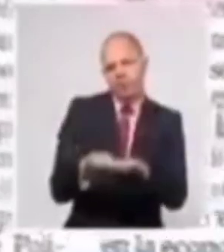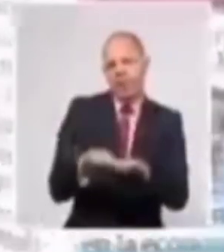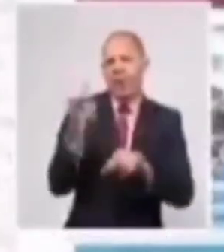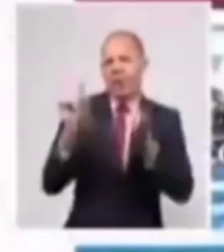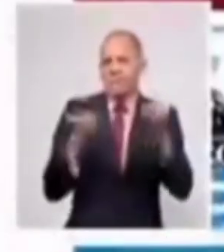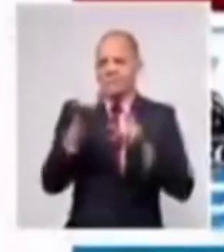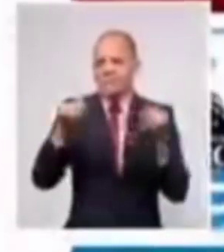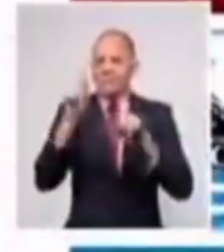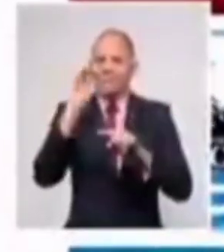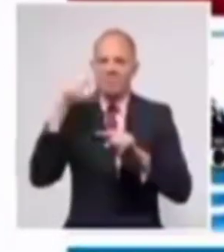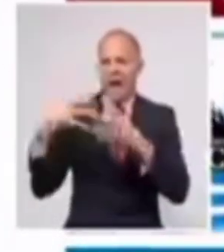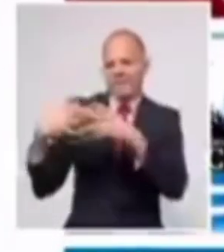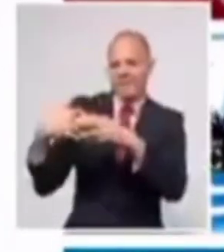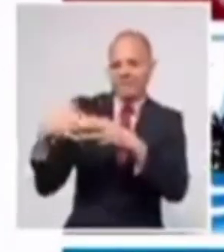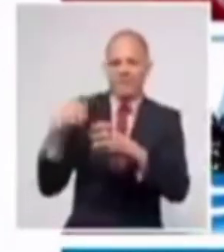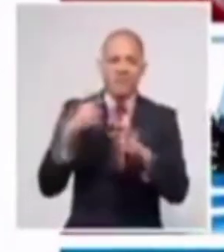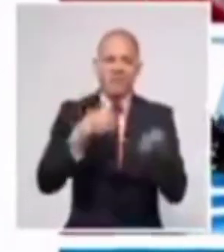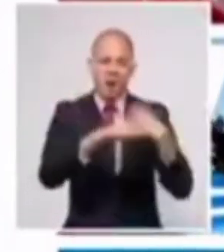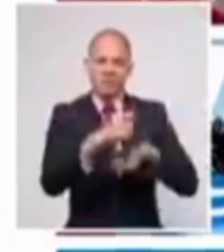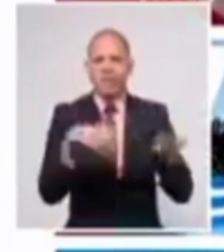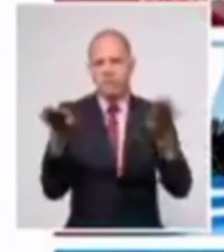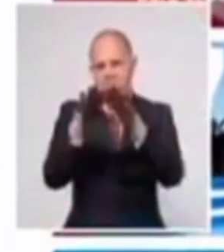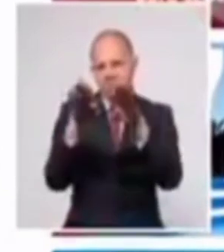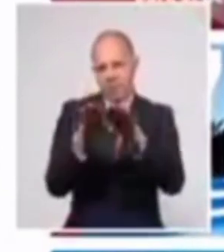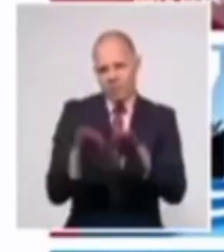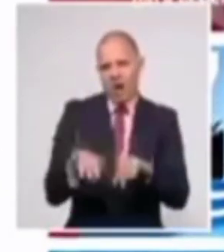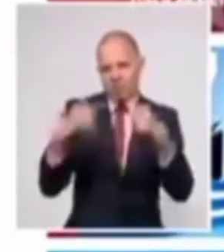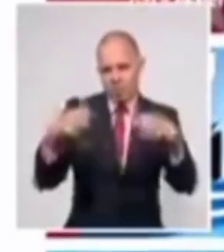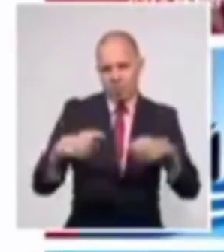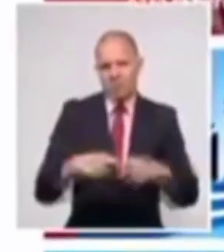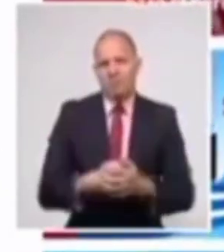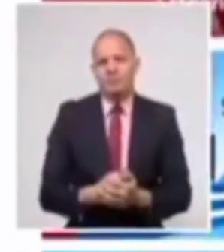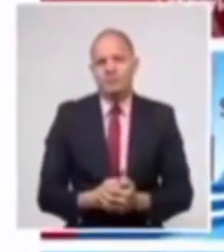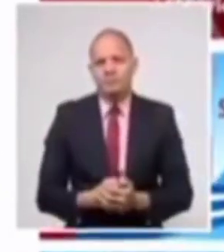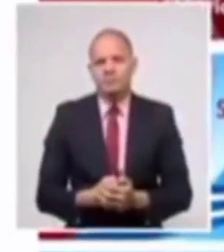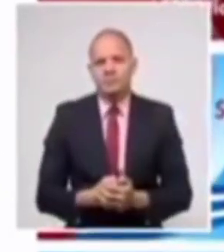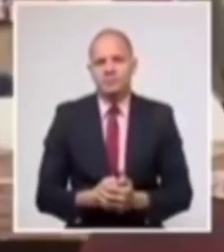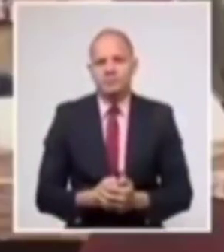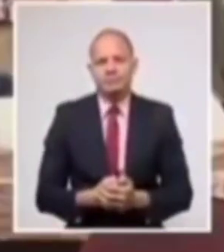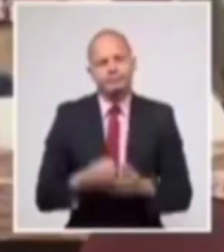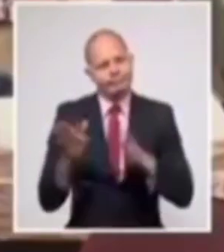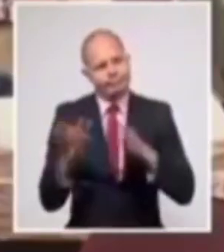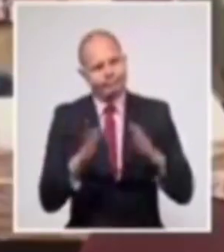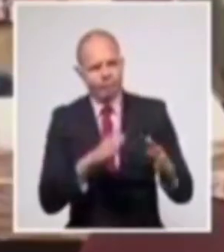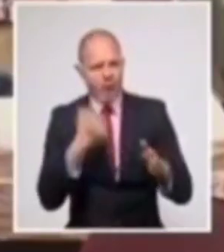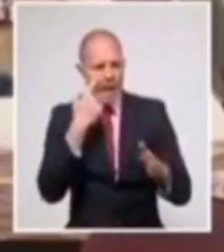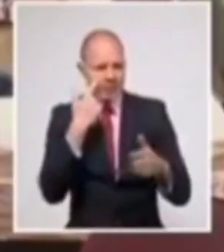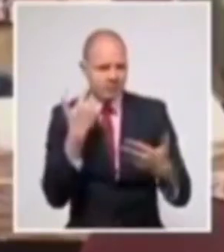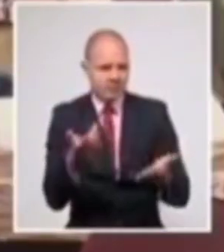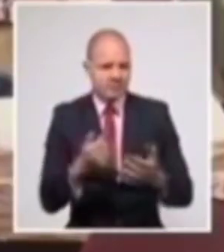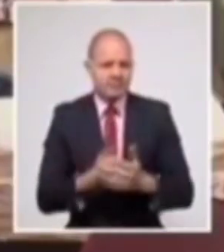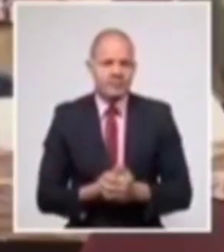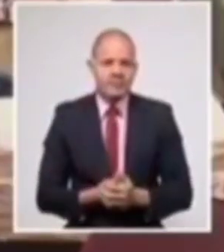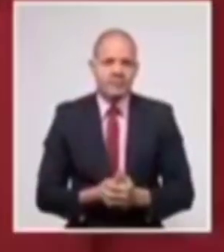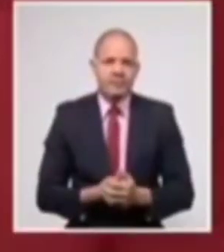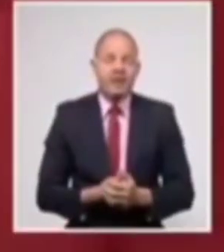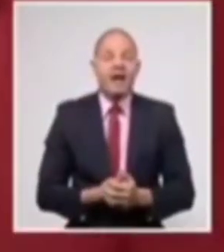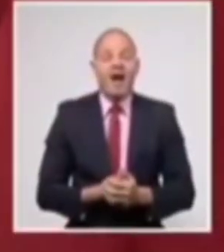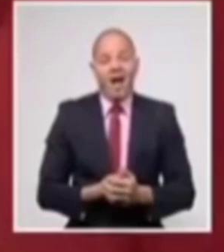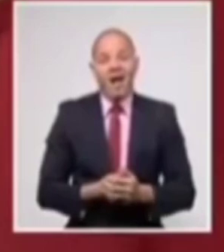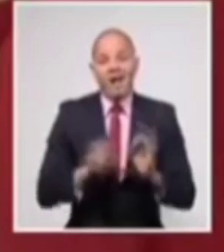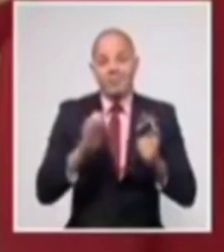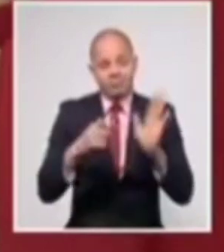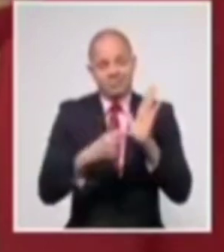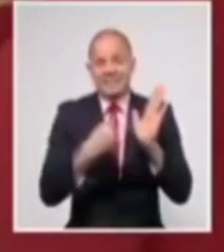consumidores productores y la planificación general de la economía igualmente ratifica la importancia de que